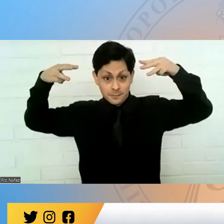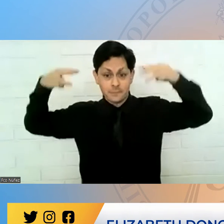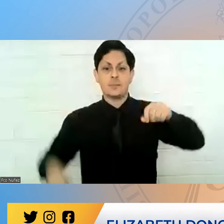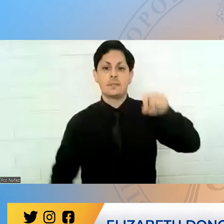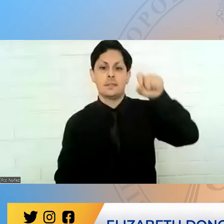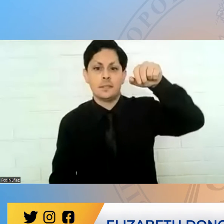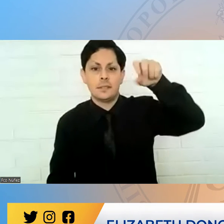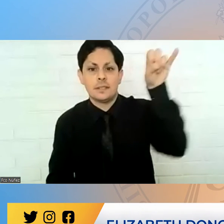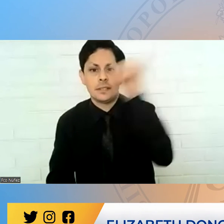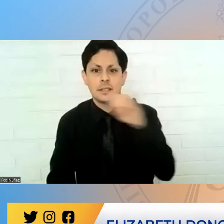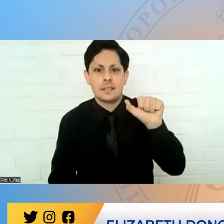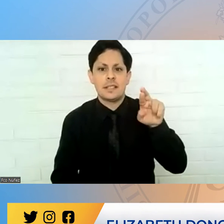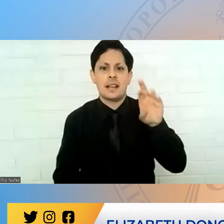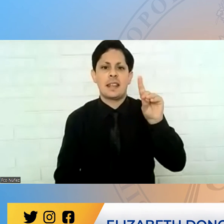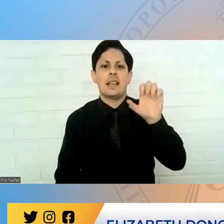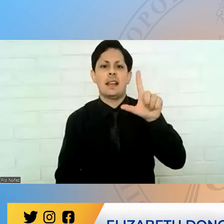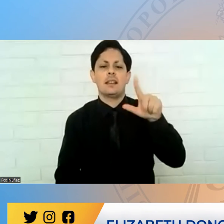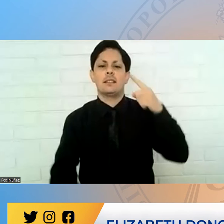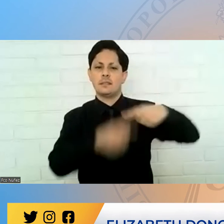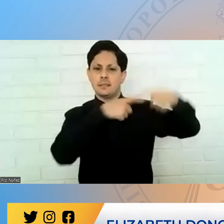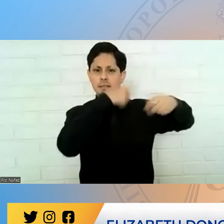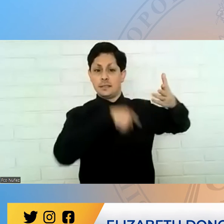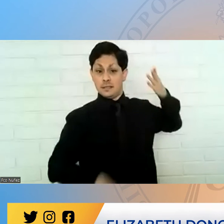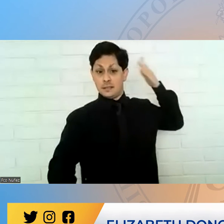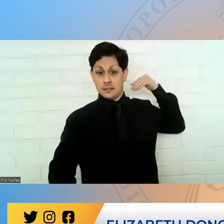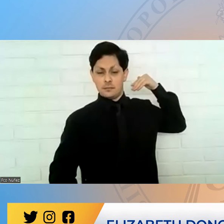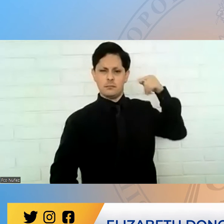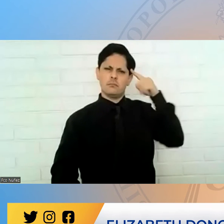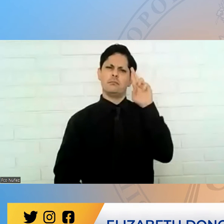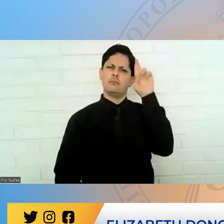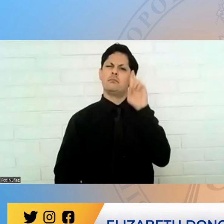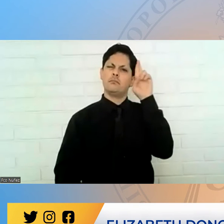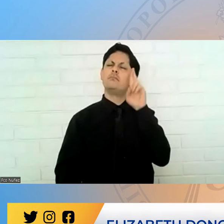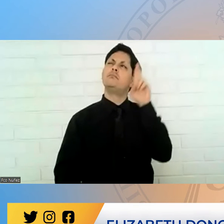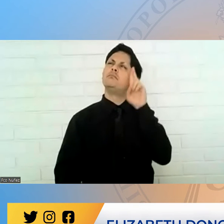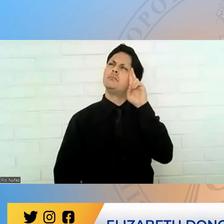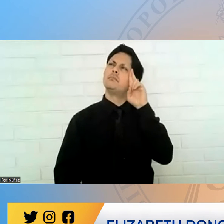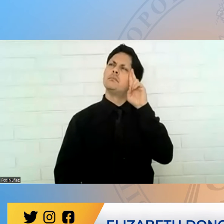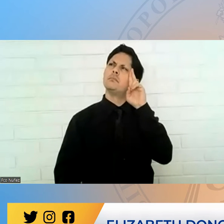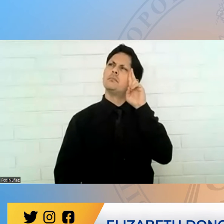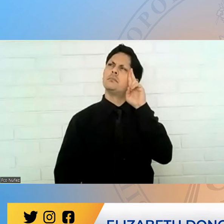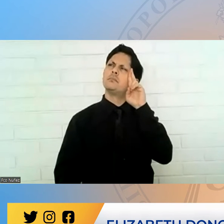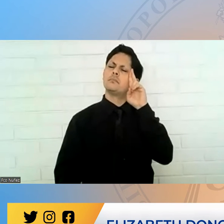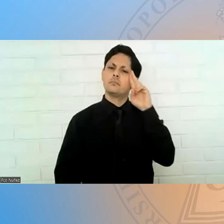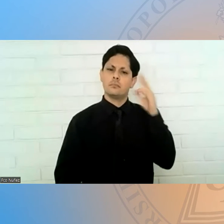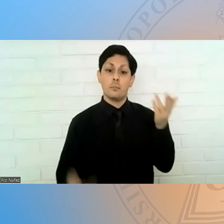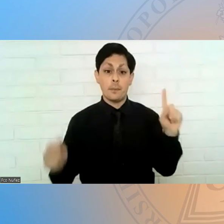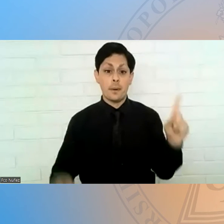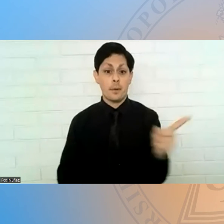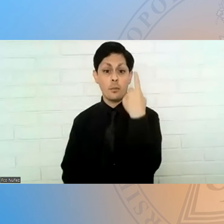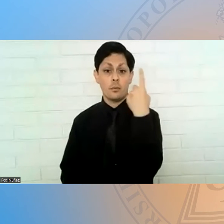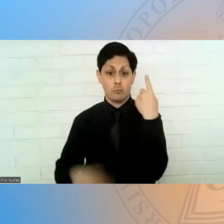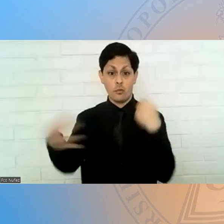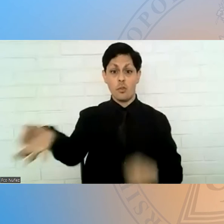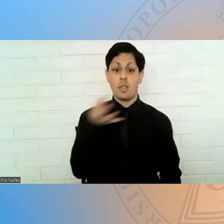¿verdad? Y nos hace reflexionar y nos plantea desafíos desde esa mirada. Lo primero que nos